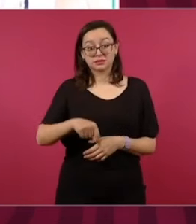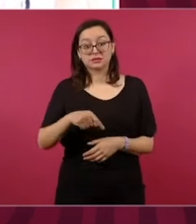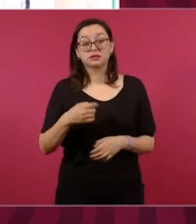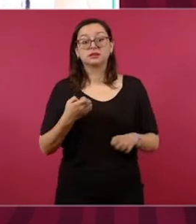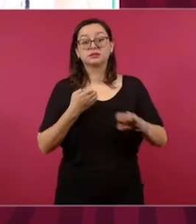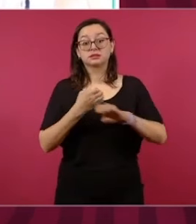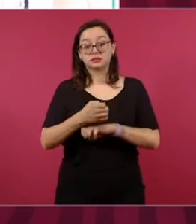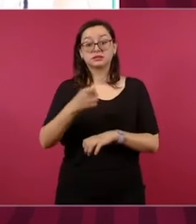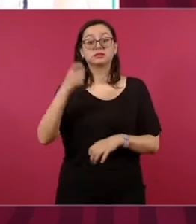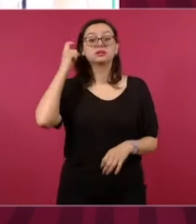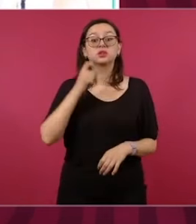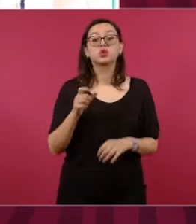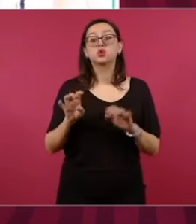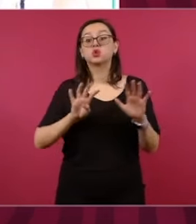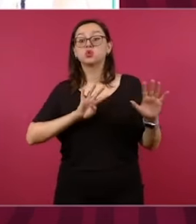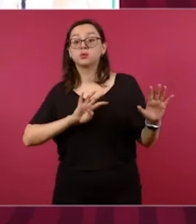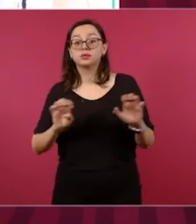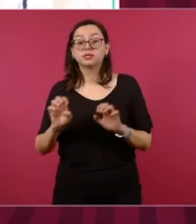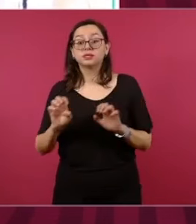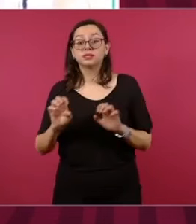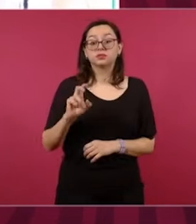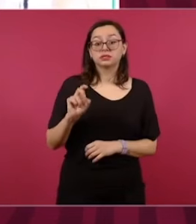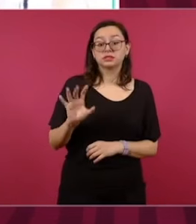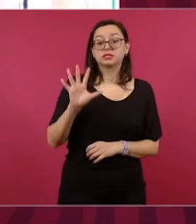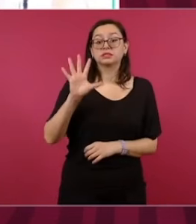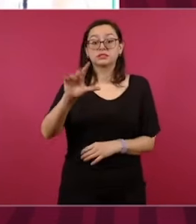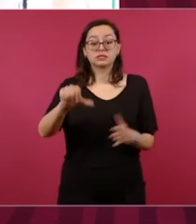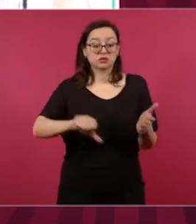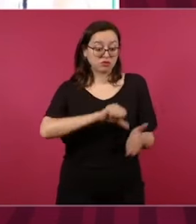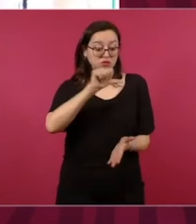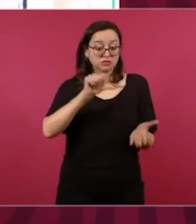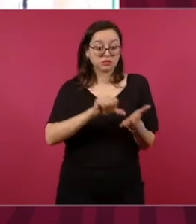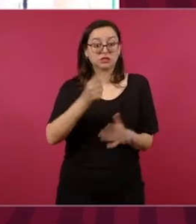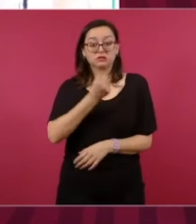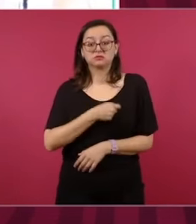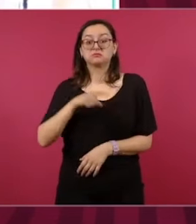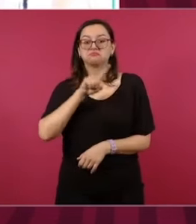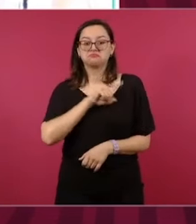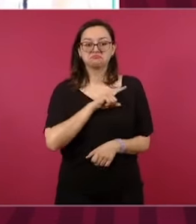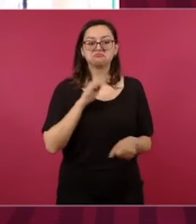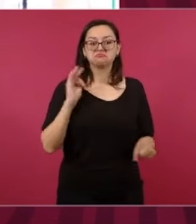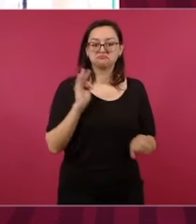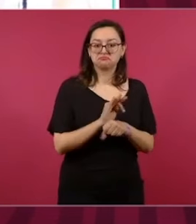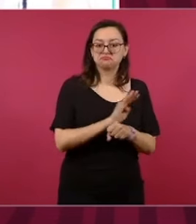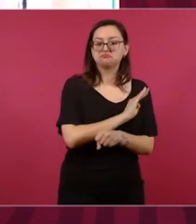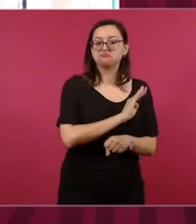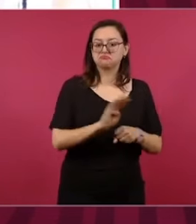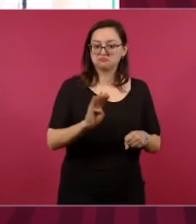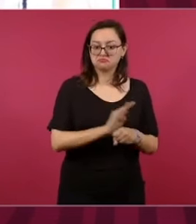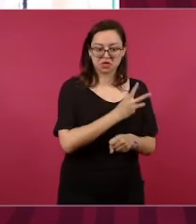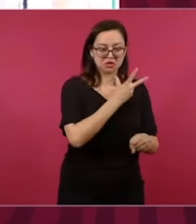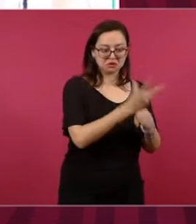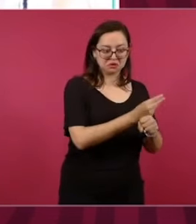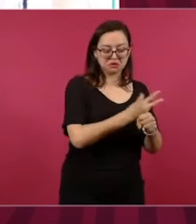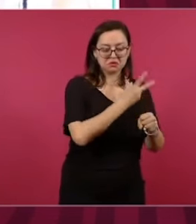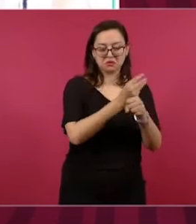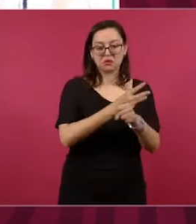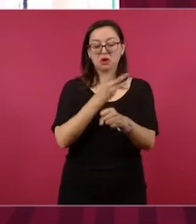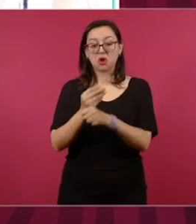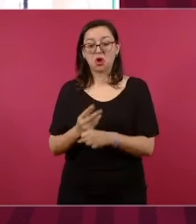son 935 las unidades médicas que serán beneficiadas en las 8 regiones